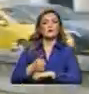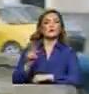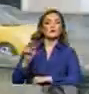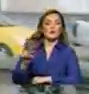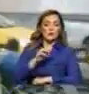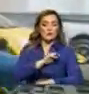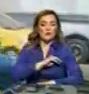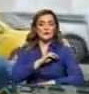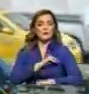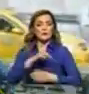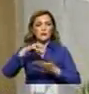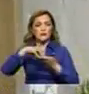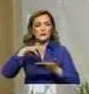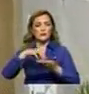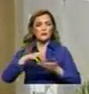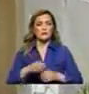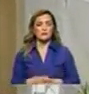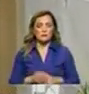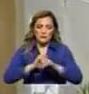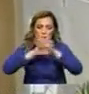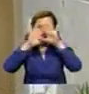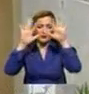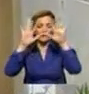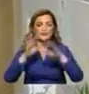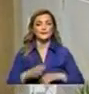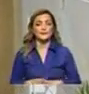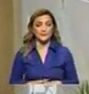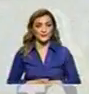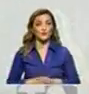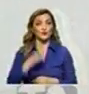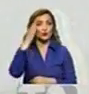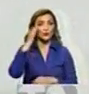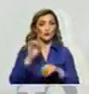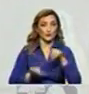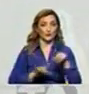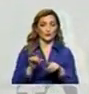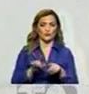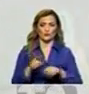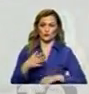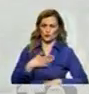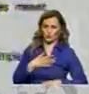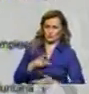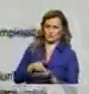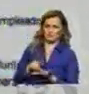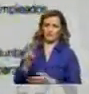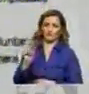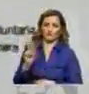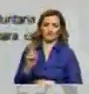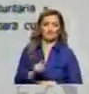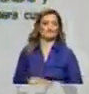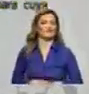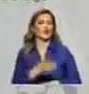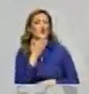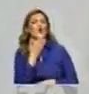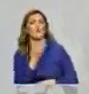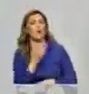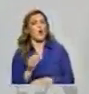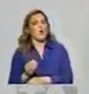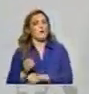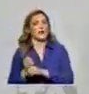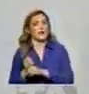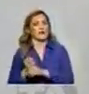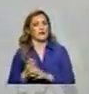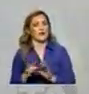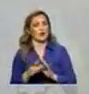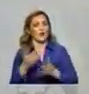autoridades municipales de Cayambe la tenían claro y sabían que muchos se negarían a pagar. Pero el enganche estaba más